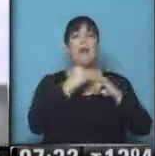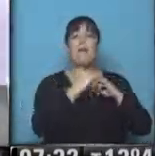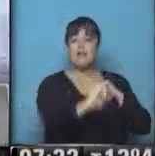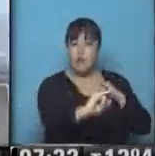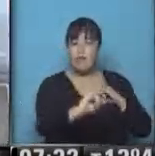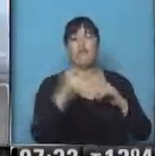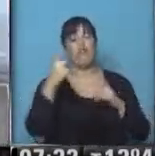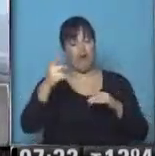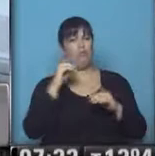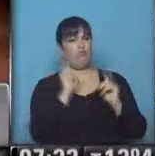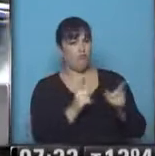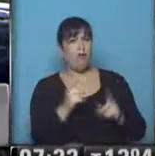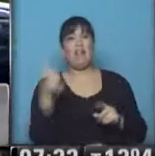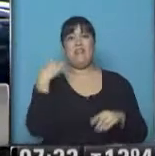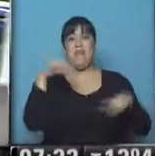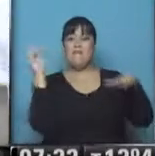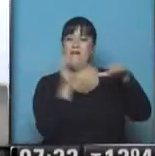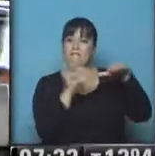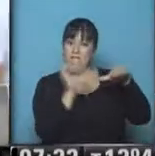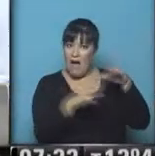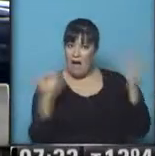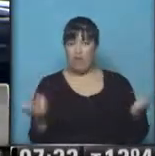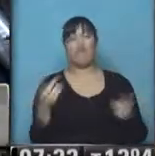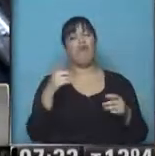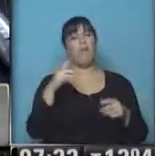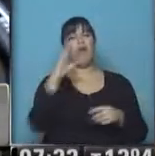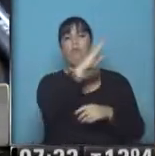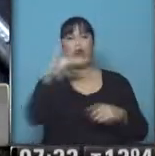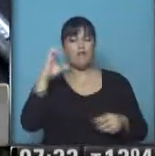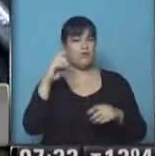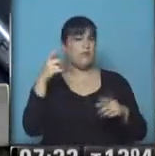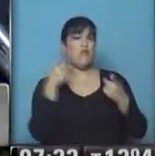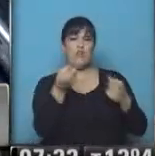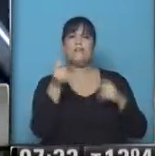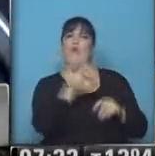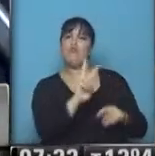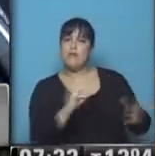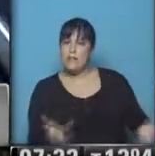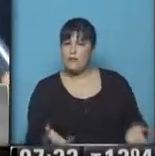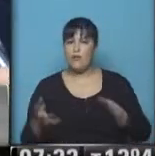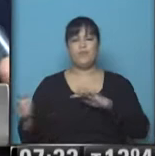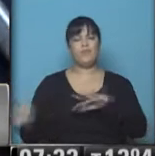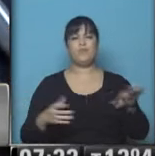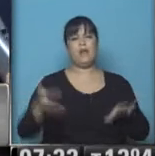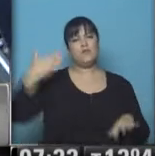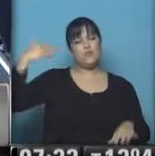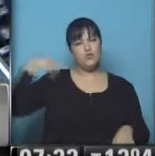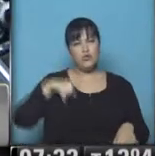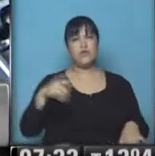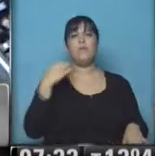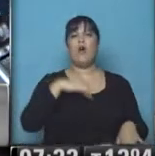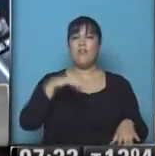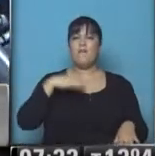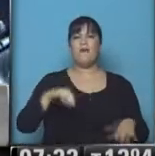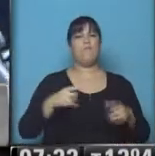que deberán aplicar los bancos sin compensación del central nosotros venimos bregando de hace mucho tiempo que tenemos que darle